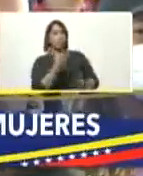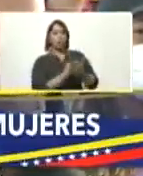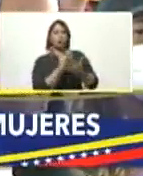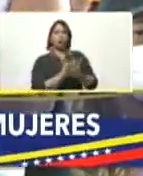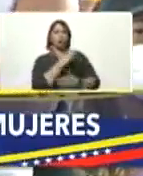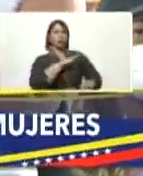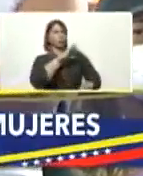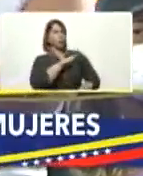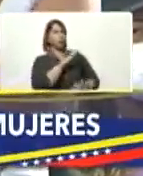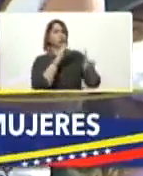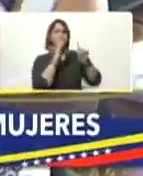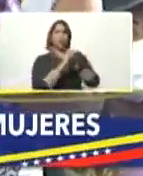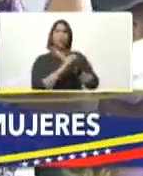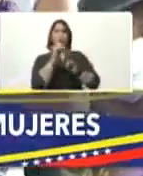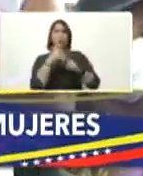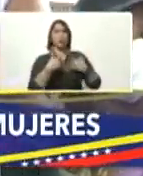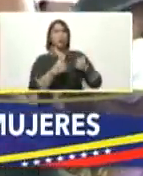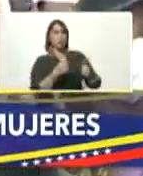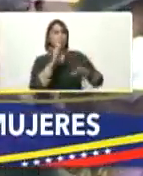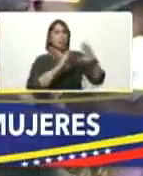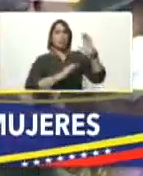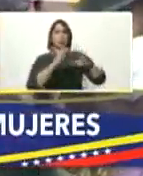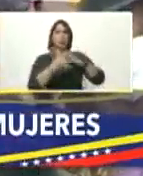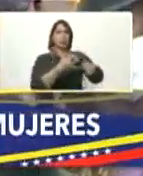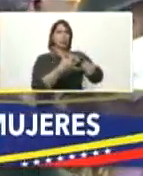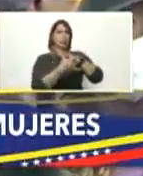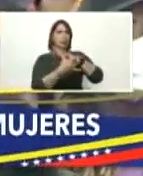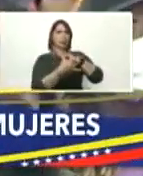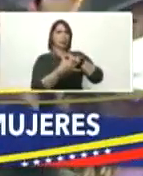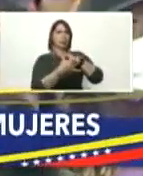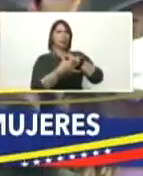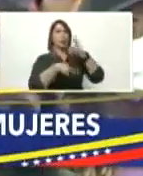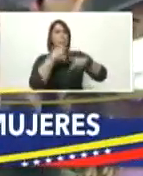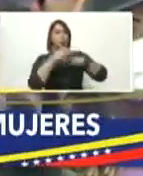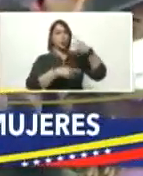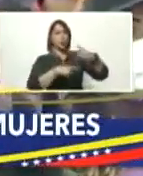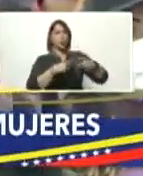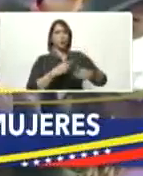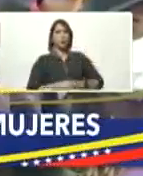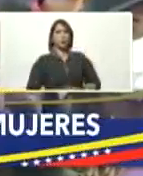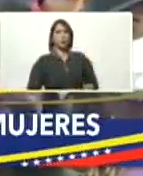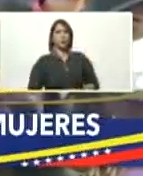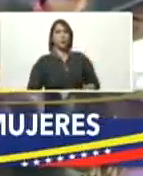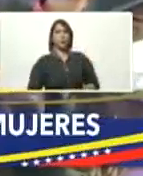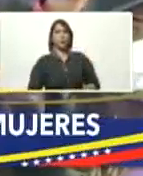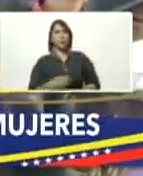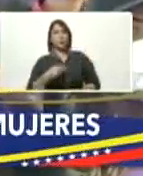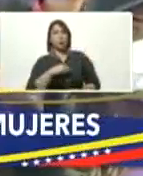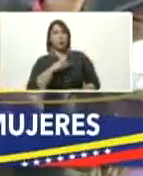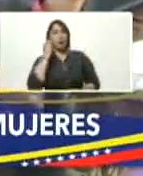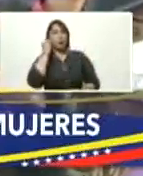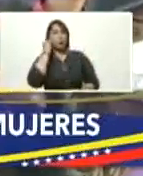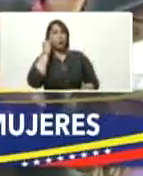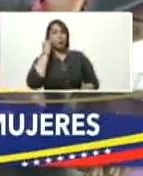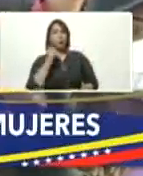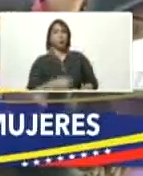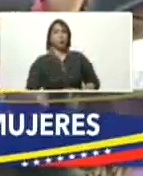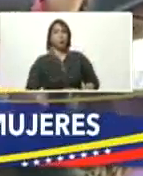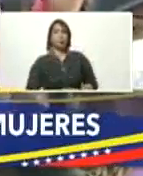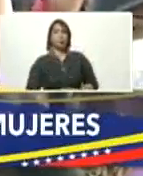económicos, social, cultural, de la salud, la ciencia, la tecnología, la producción. Nosotras